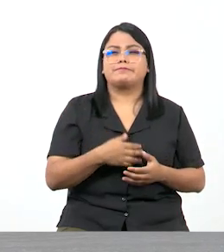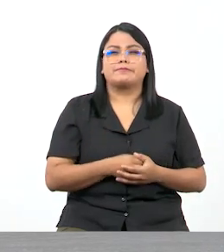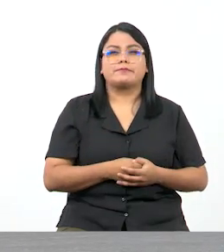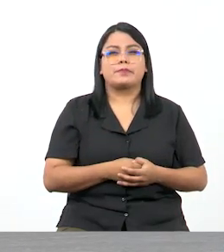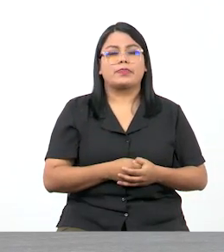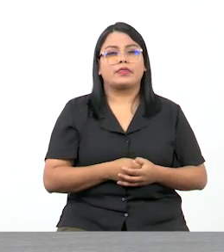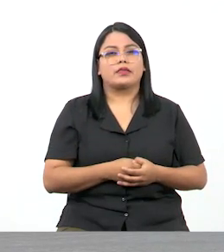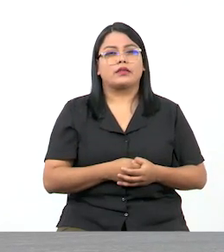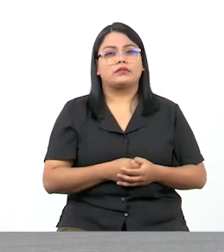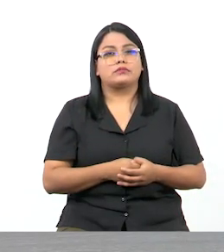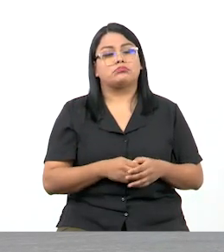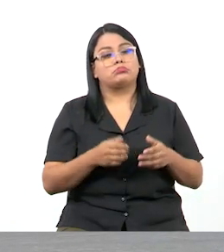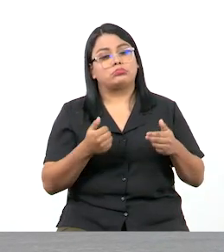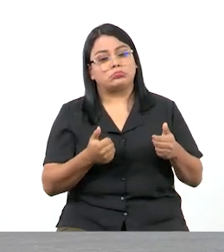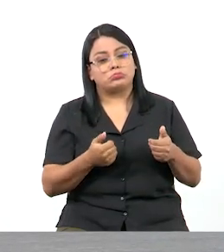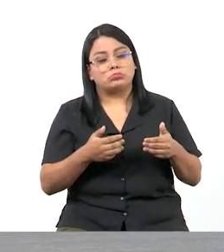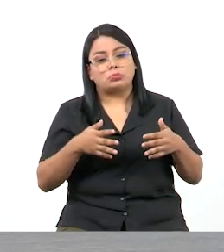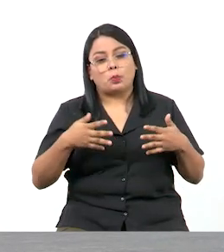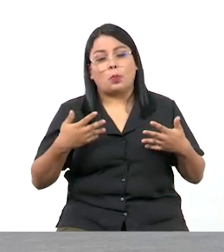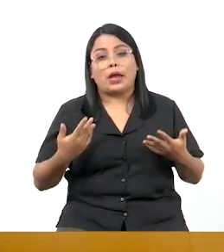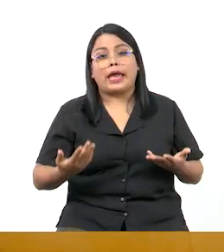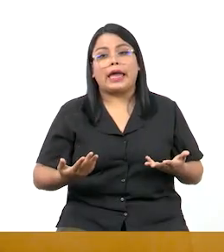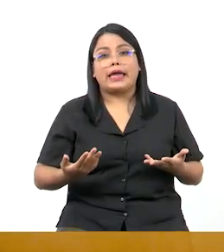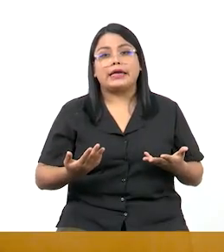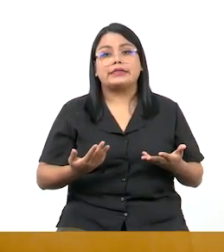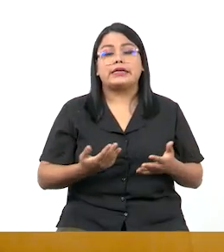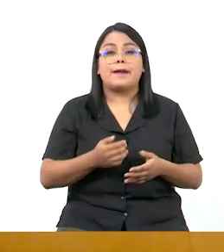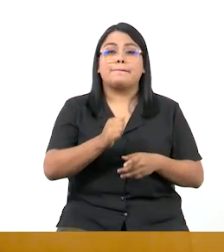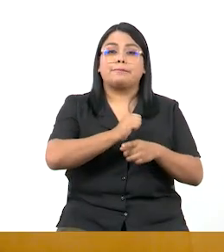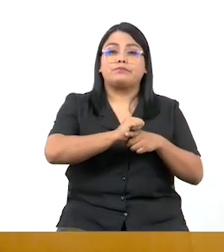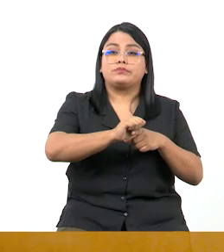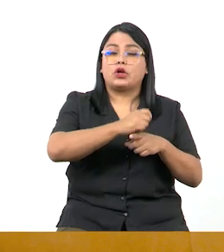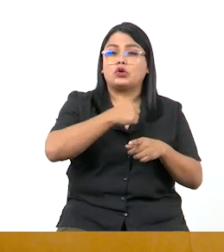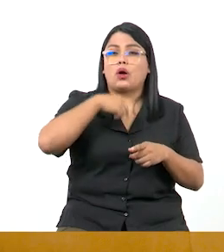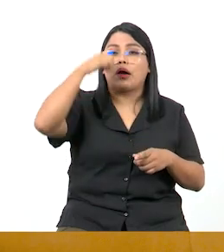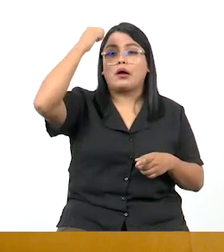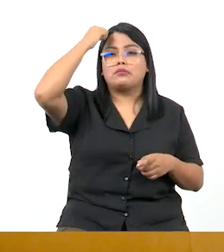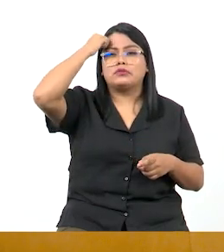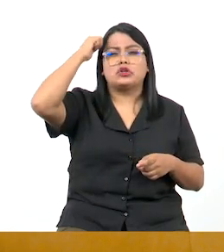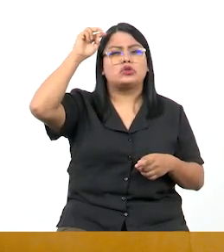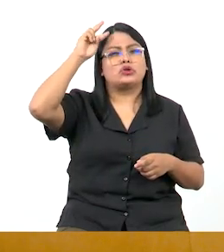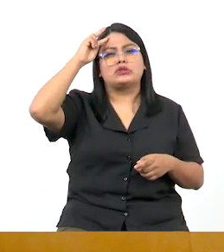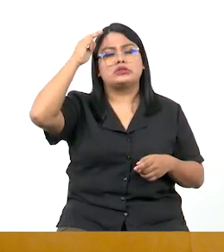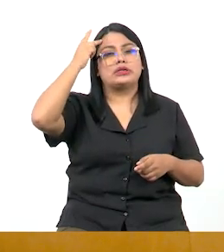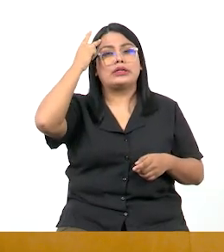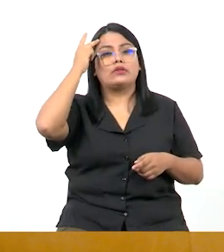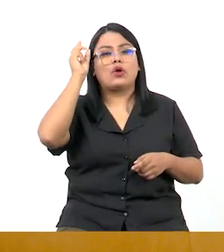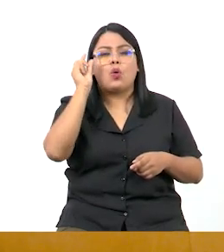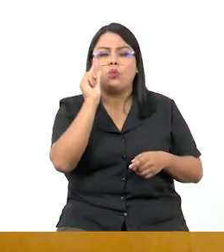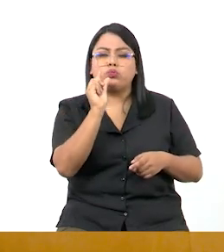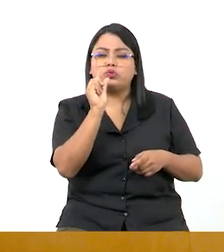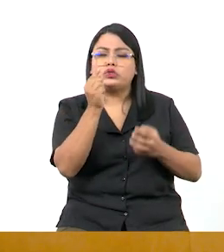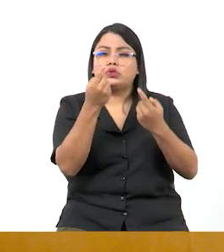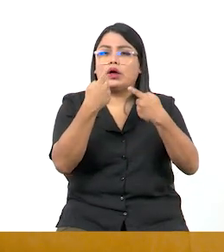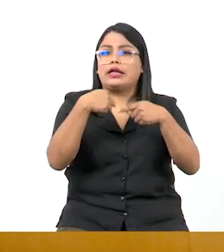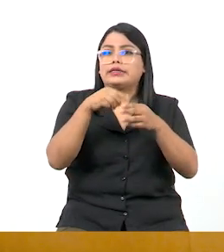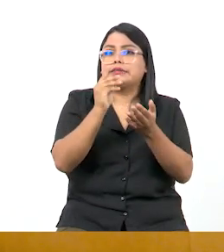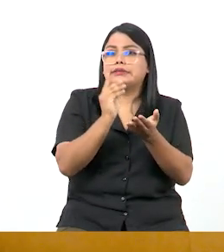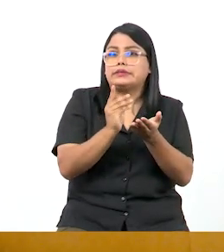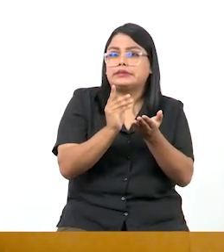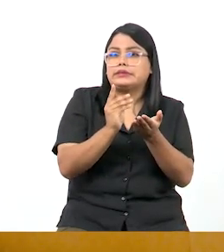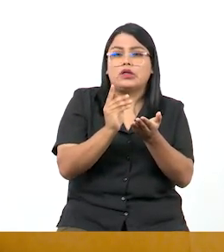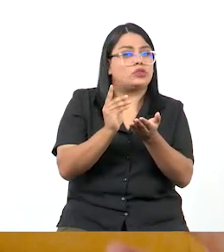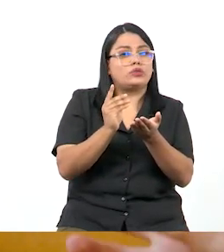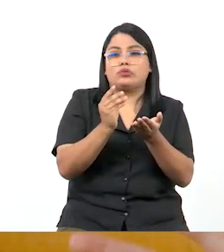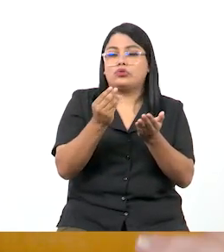puede comentarnos acerca de ella? Fíjate, Paola, que en sí el Practico lo aprendido no constituye como una parte